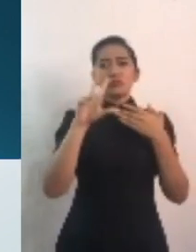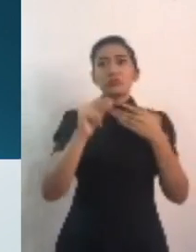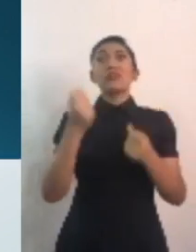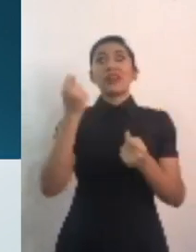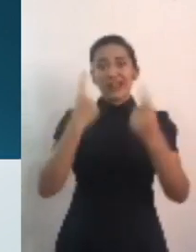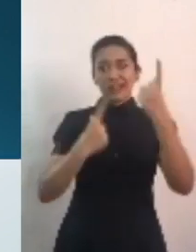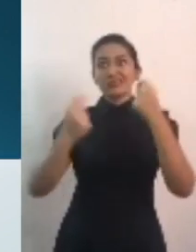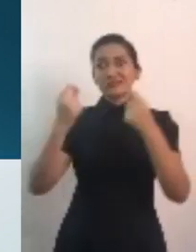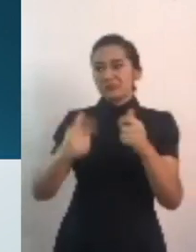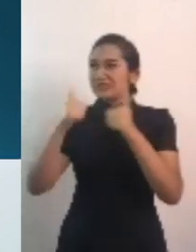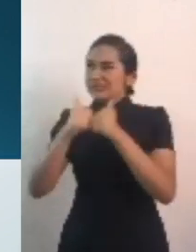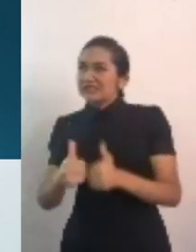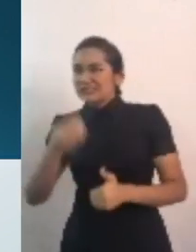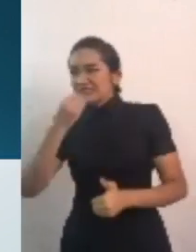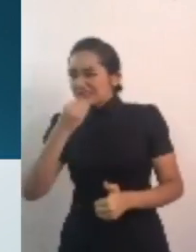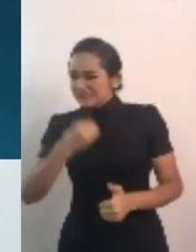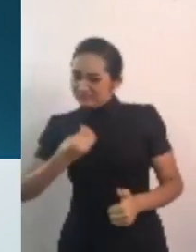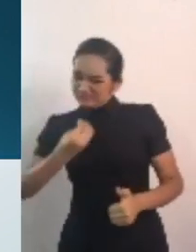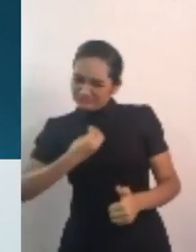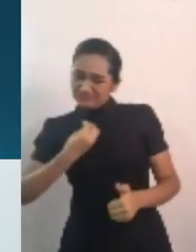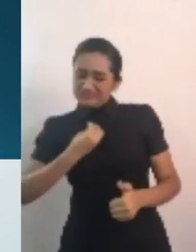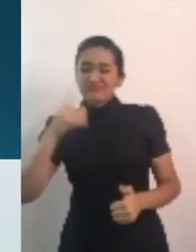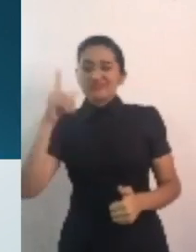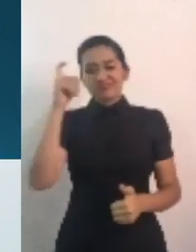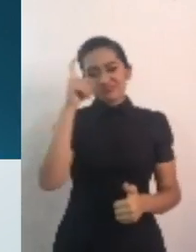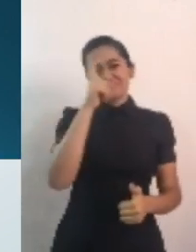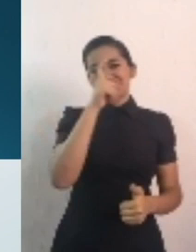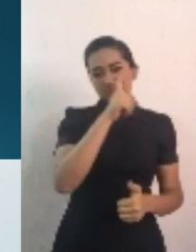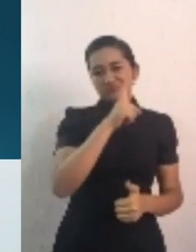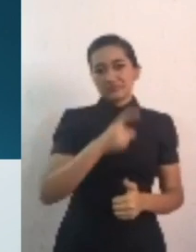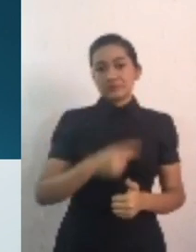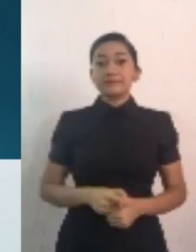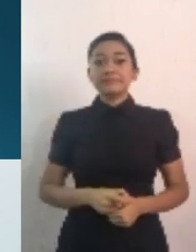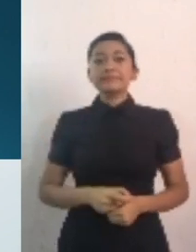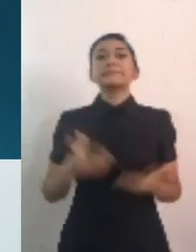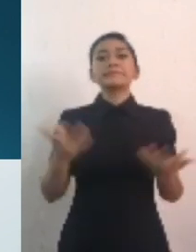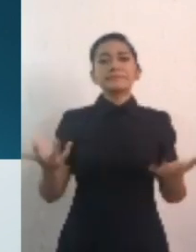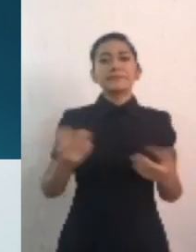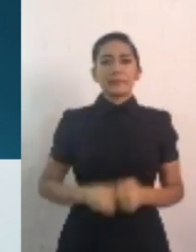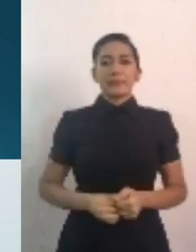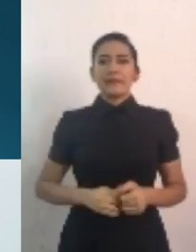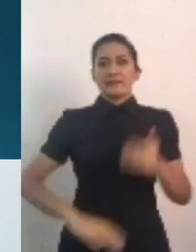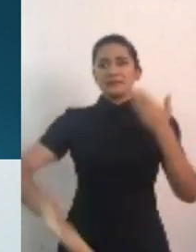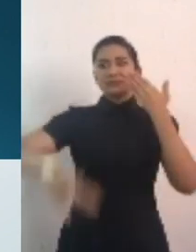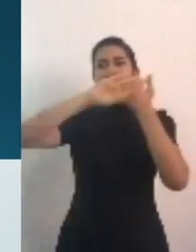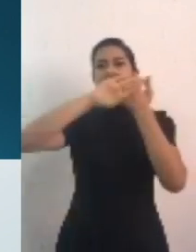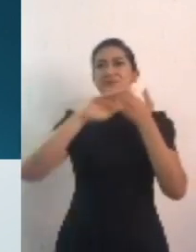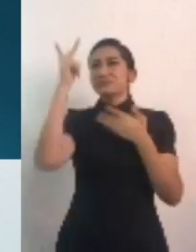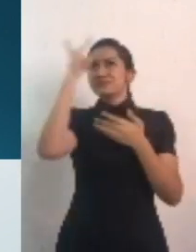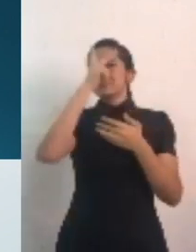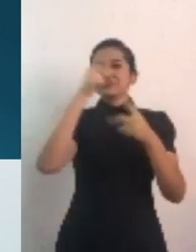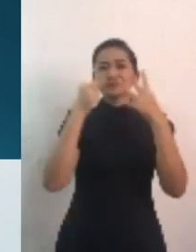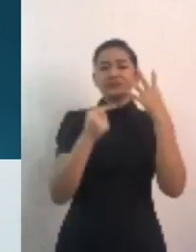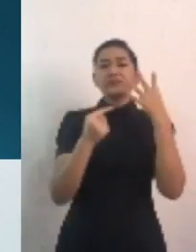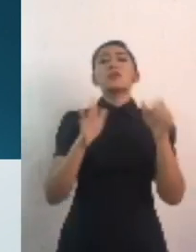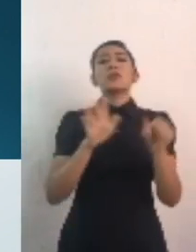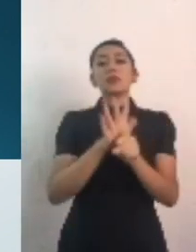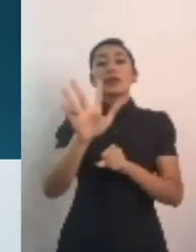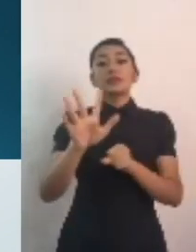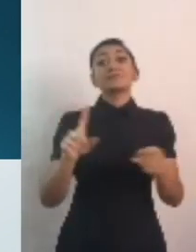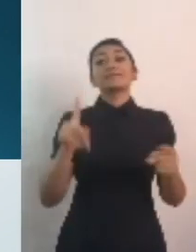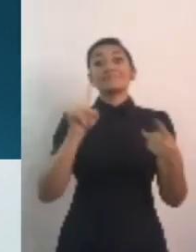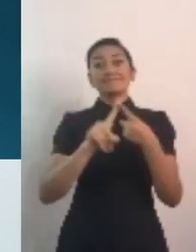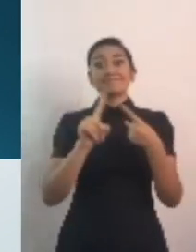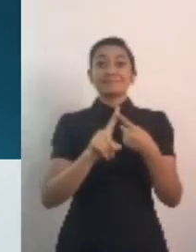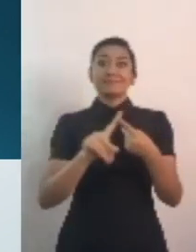bien documentados y se trata básicamente de trastornos por estrés. Los trastornos por estrés tienen básicamente